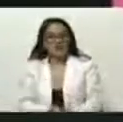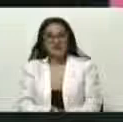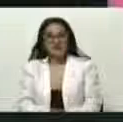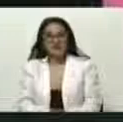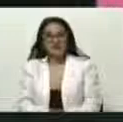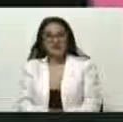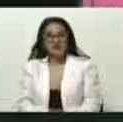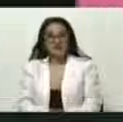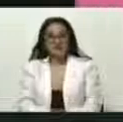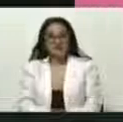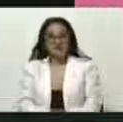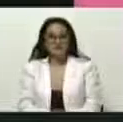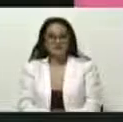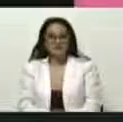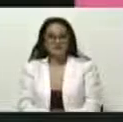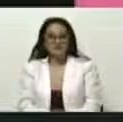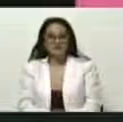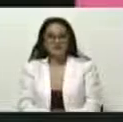Y